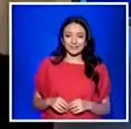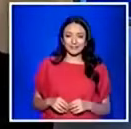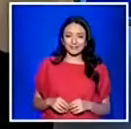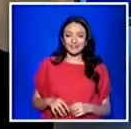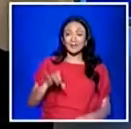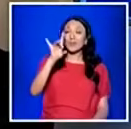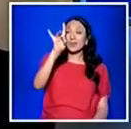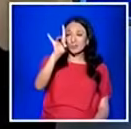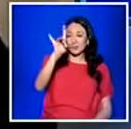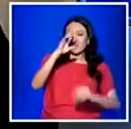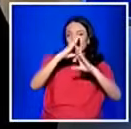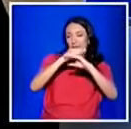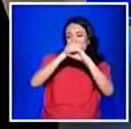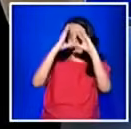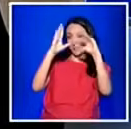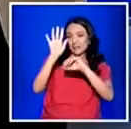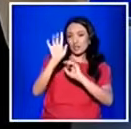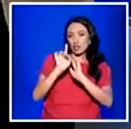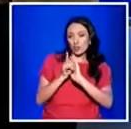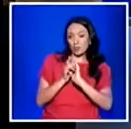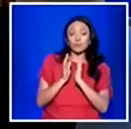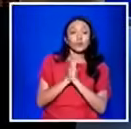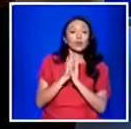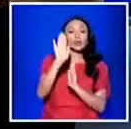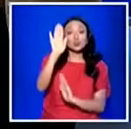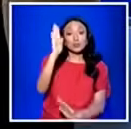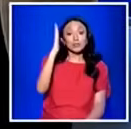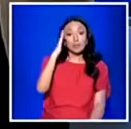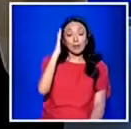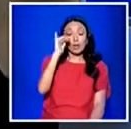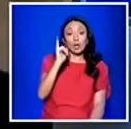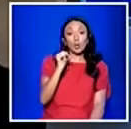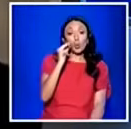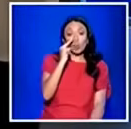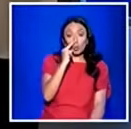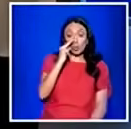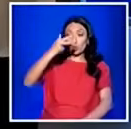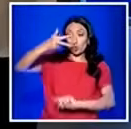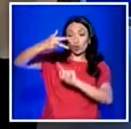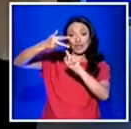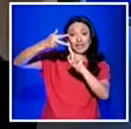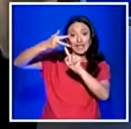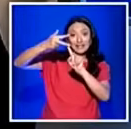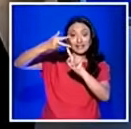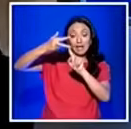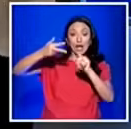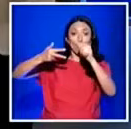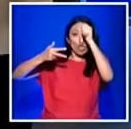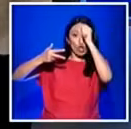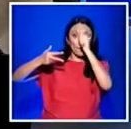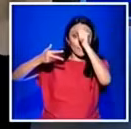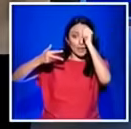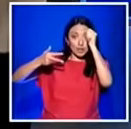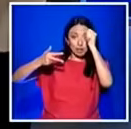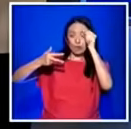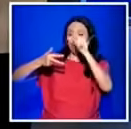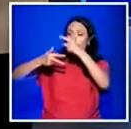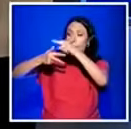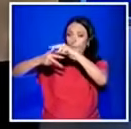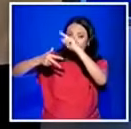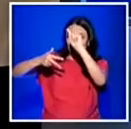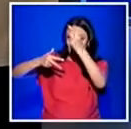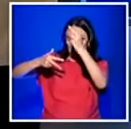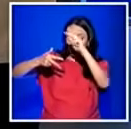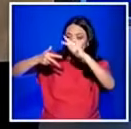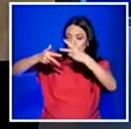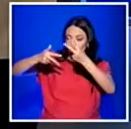Ocho de la mañana con 5 minutos. Cada tercer domingo de junio se celebra el Día del Padre y las calles se llenan de obsequios y regalos, pero